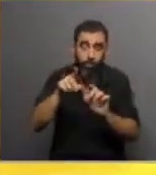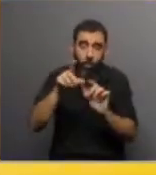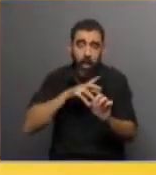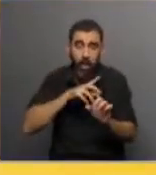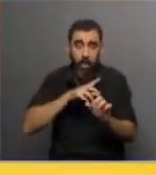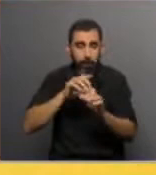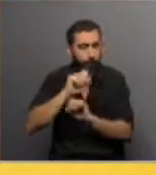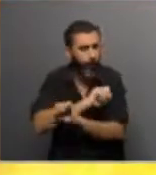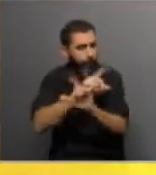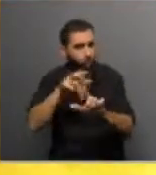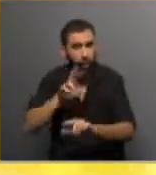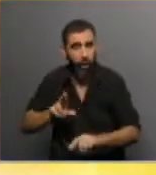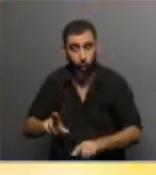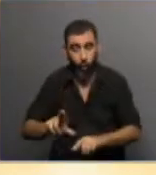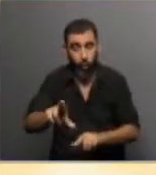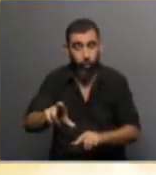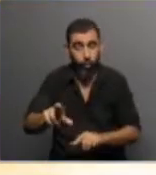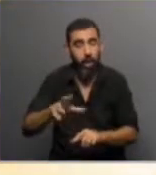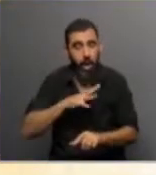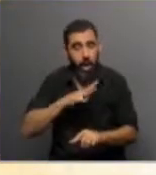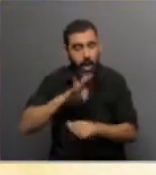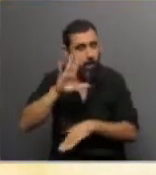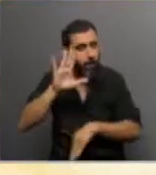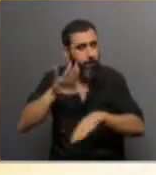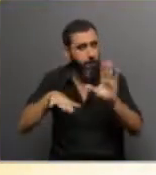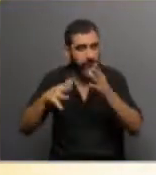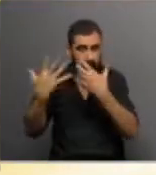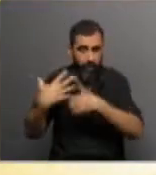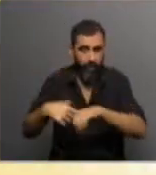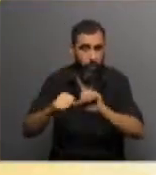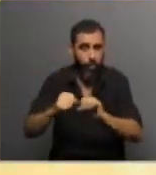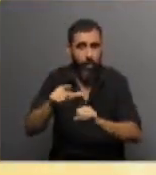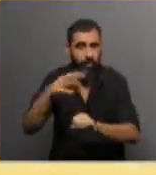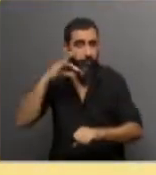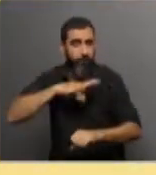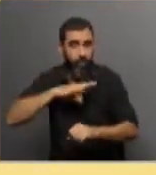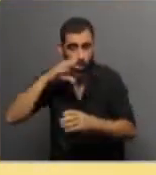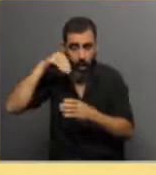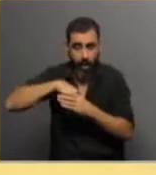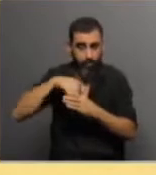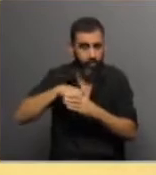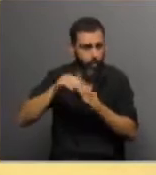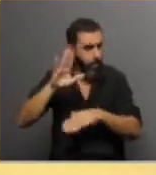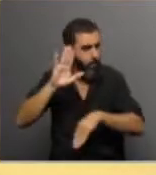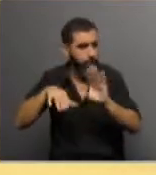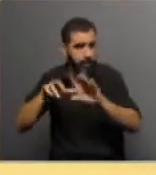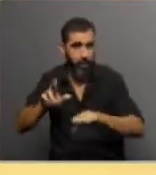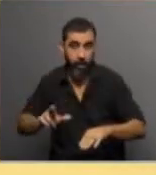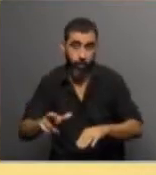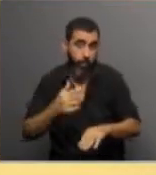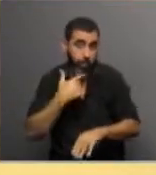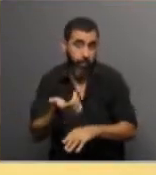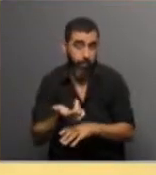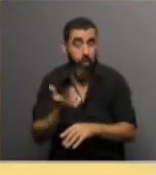los roedores, los que más se ha encontrado, se ha detectado diferentes especies virales en ellos, pero a su vez tienen